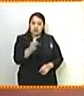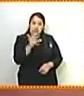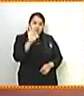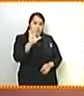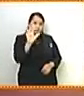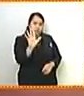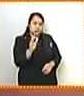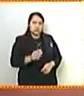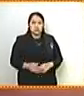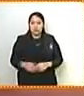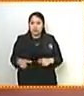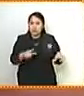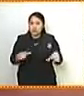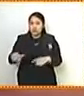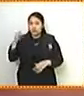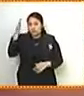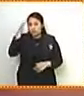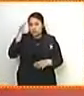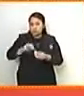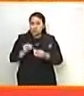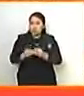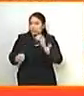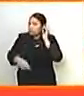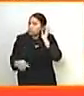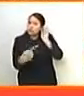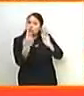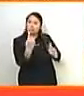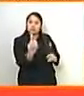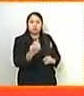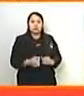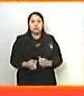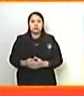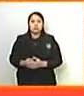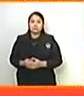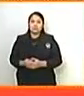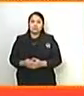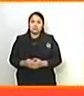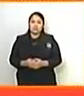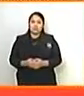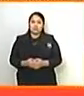95. Preparados jugadores porque es momento de aumentar su dinero con más uno.